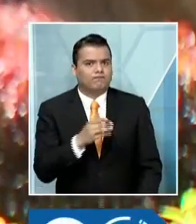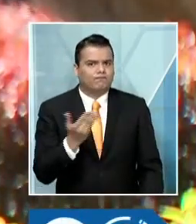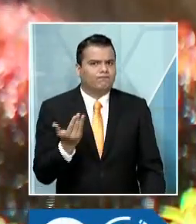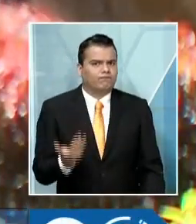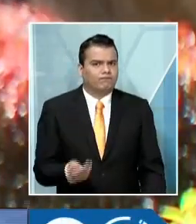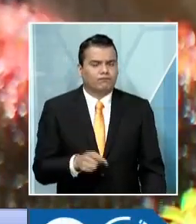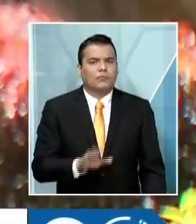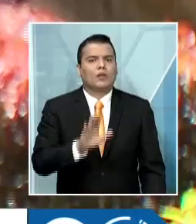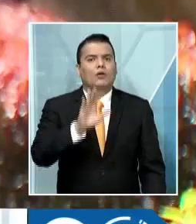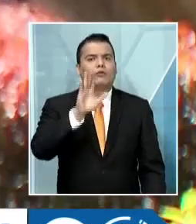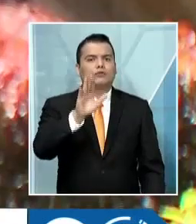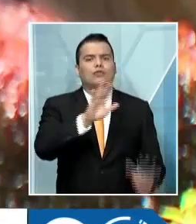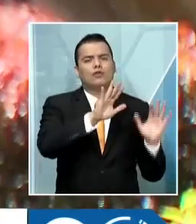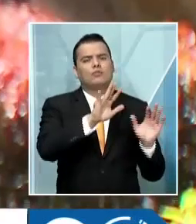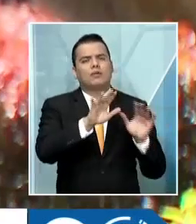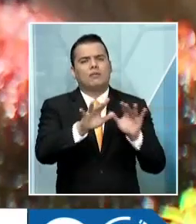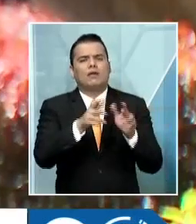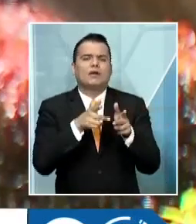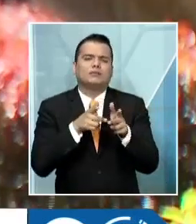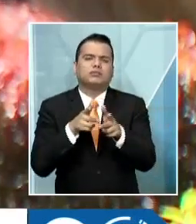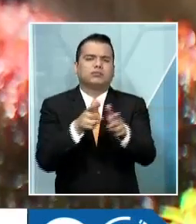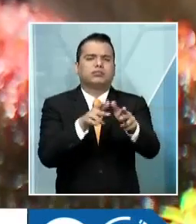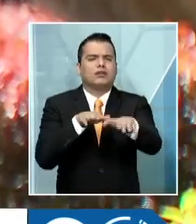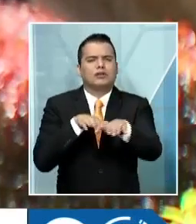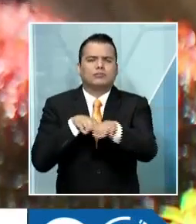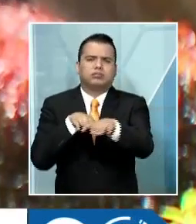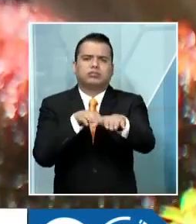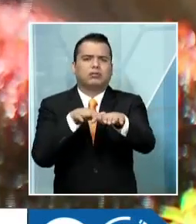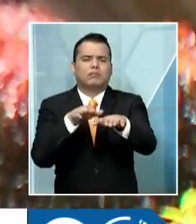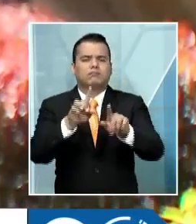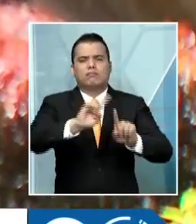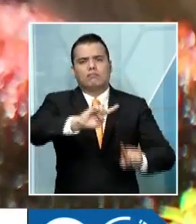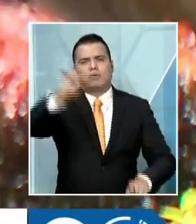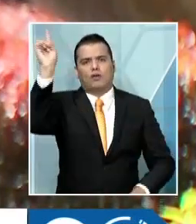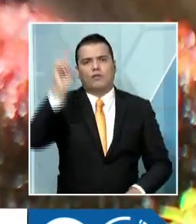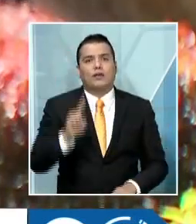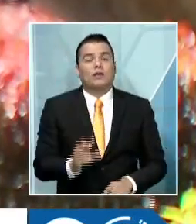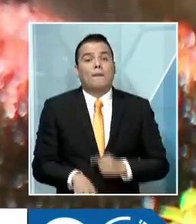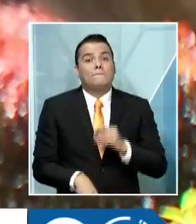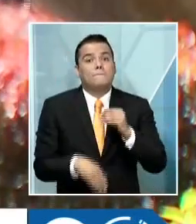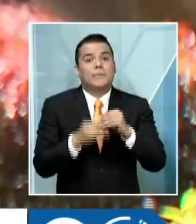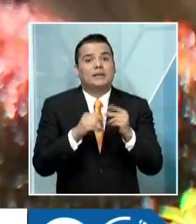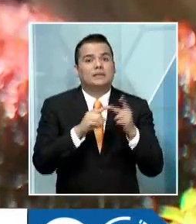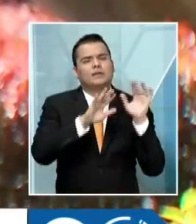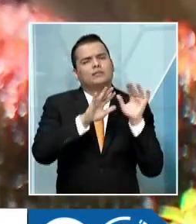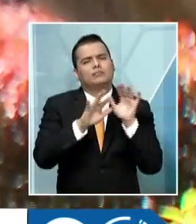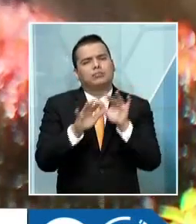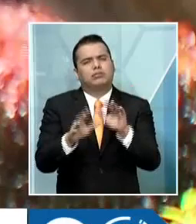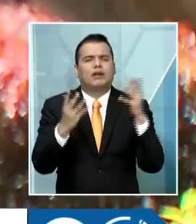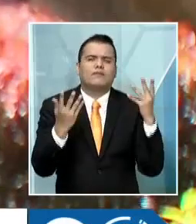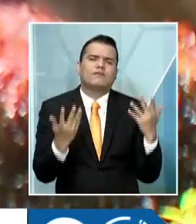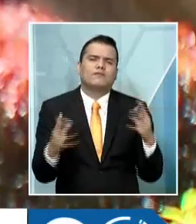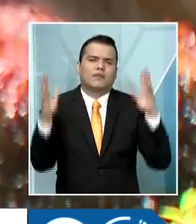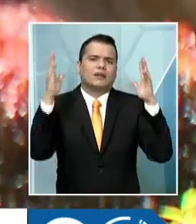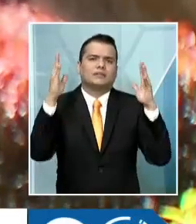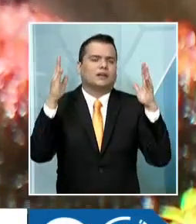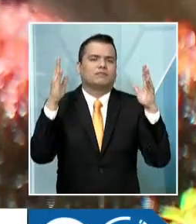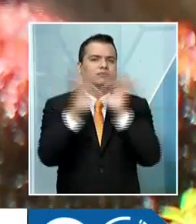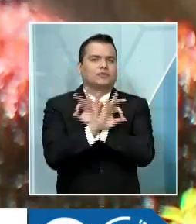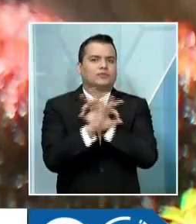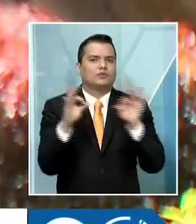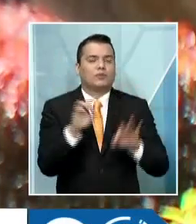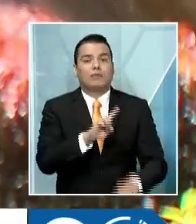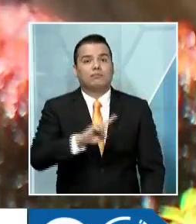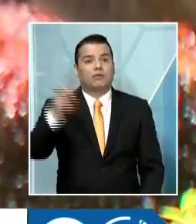como la prohibición de las caravanas de motos y vehículos en las calles de la ciudad y también las aglomeraciones por actividades en centros comerciales.